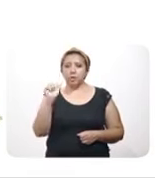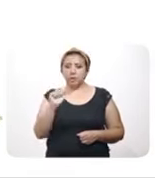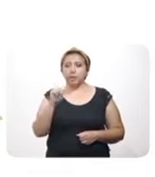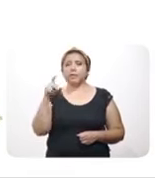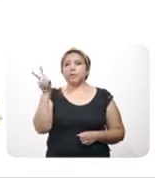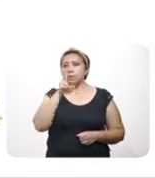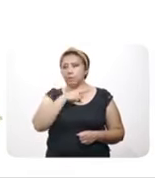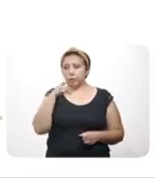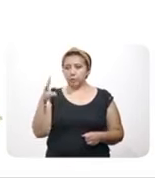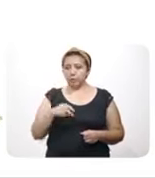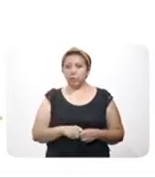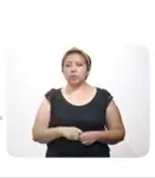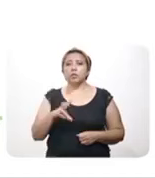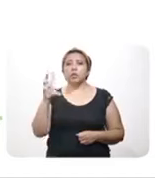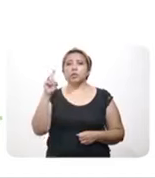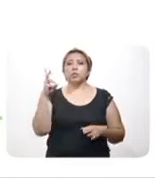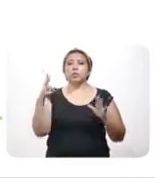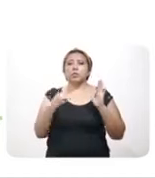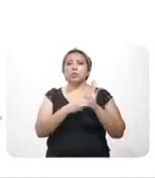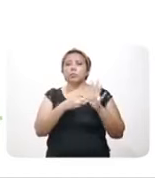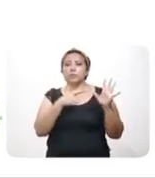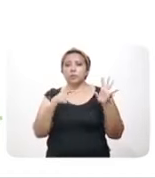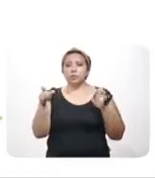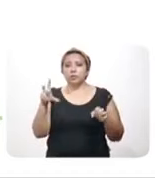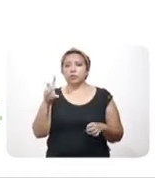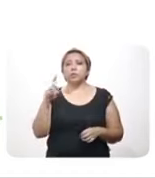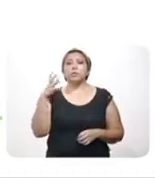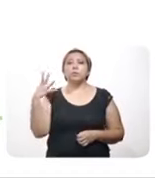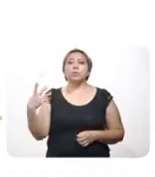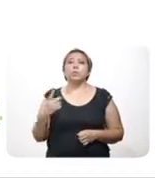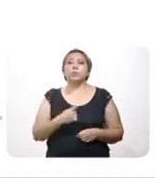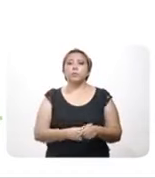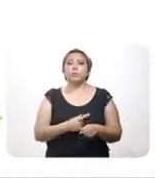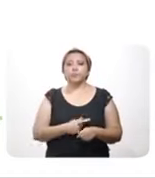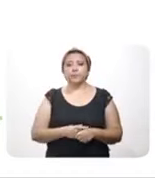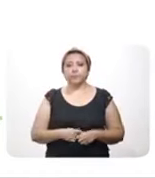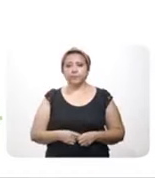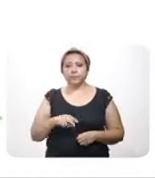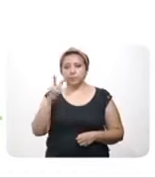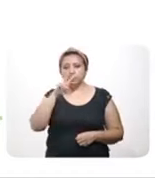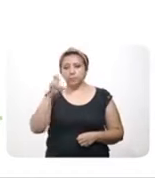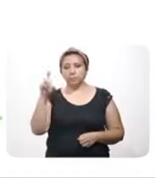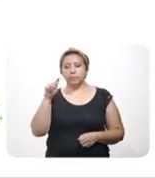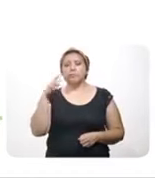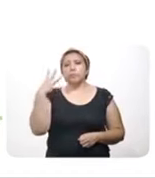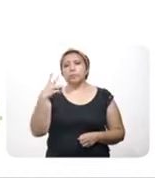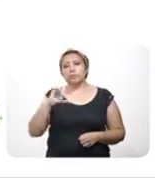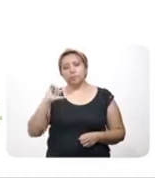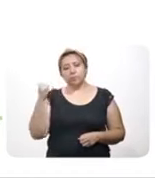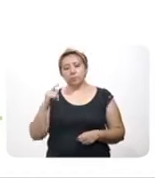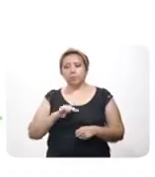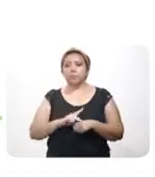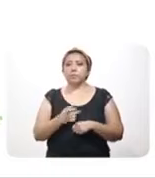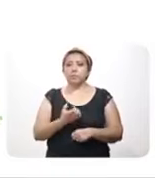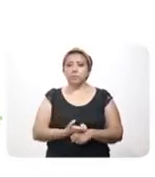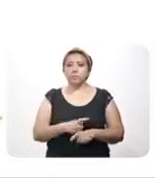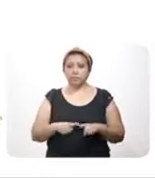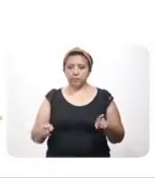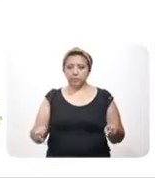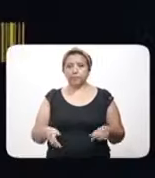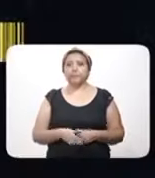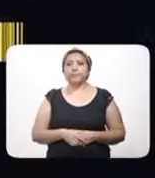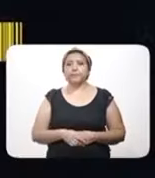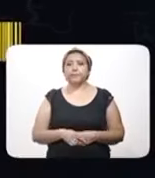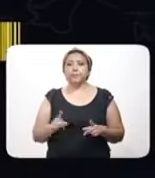y Valladolid. De los 32.734 casos positivos, 274 son de otro país u otro